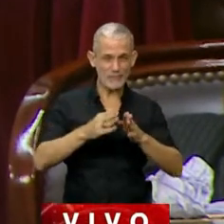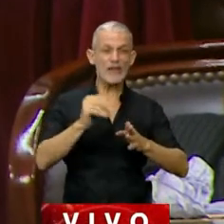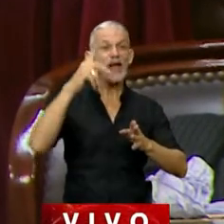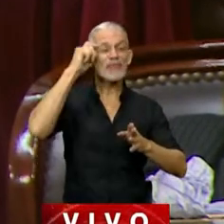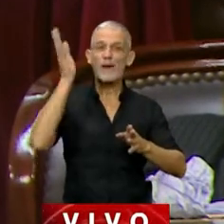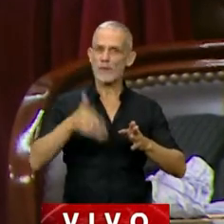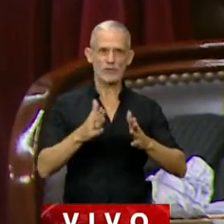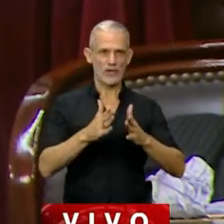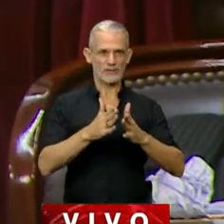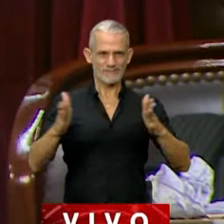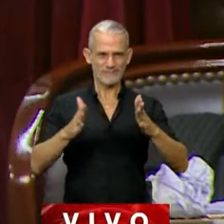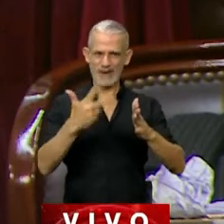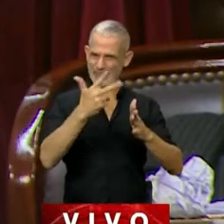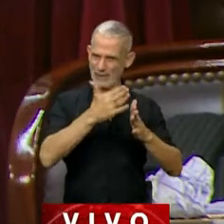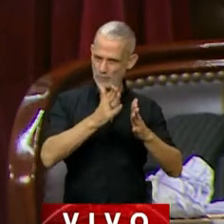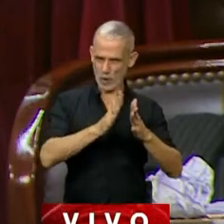del 10%.